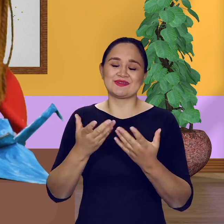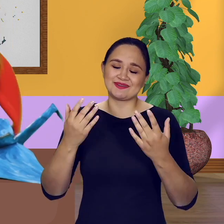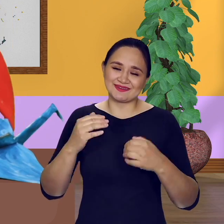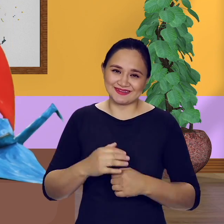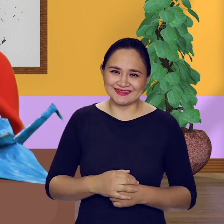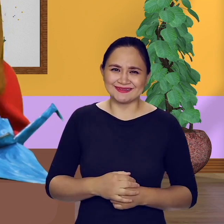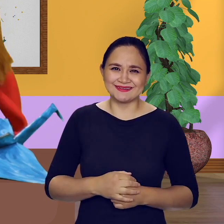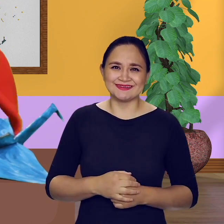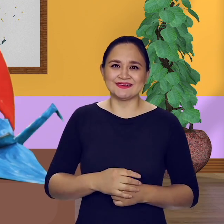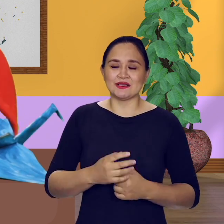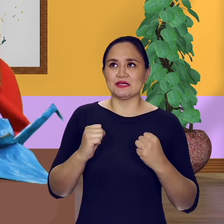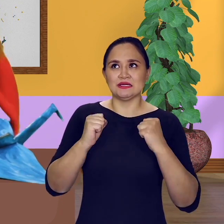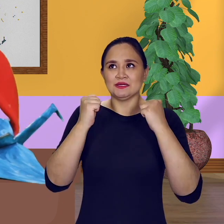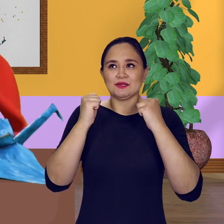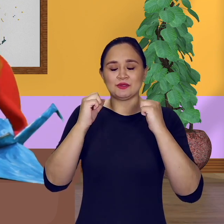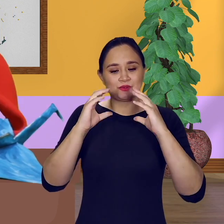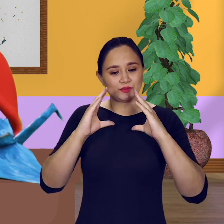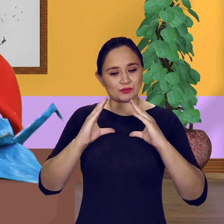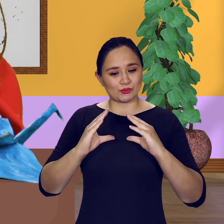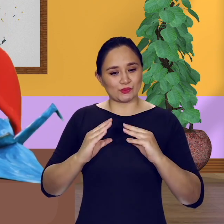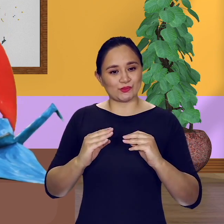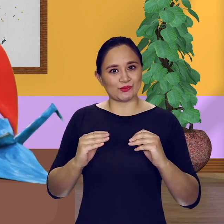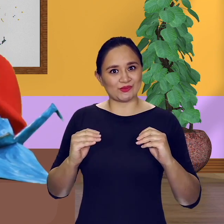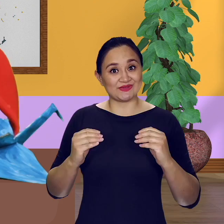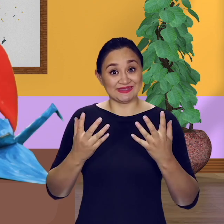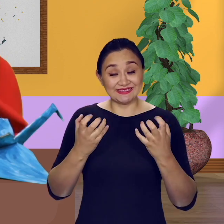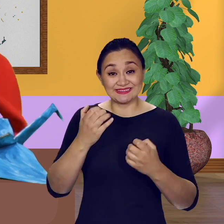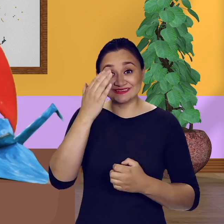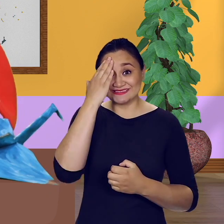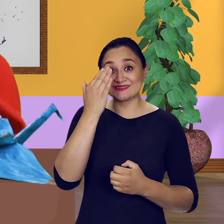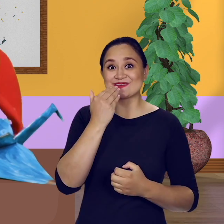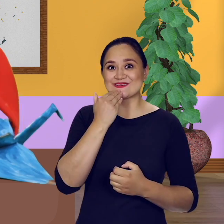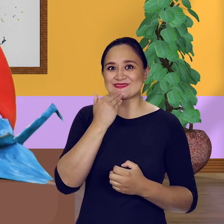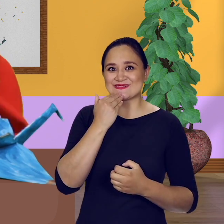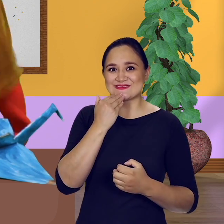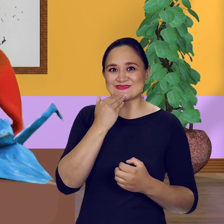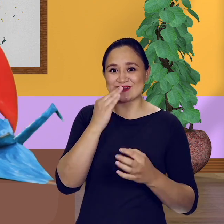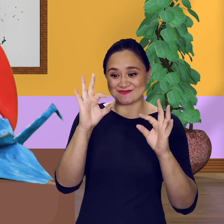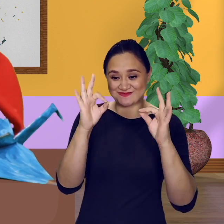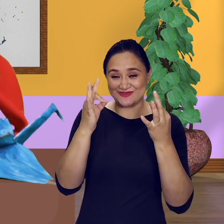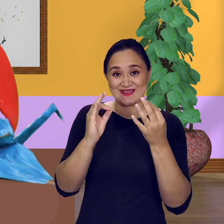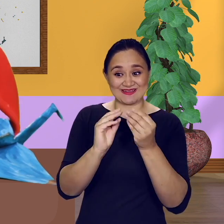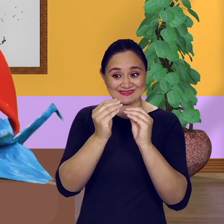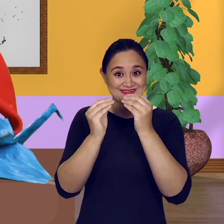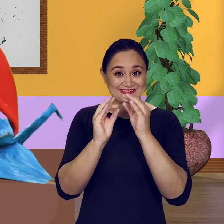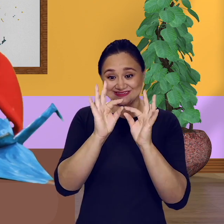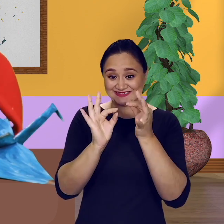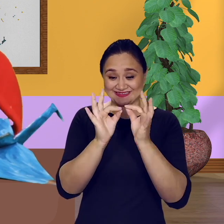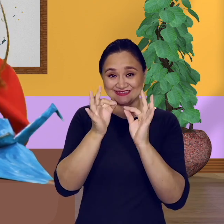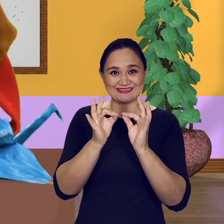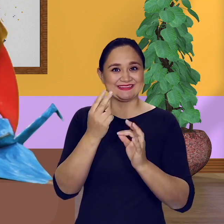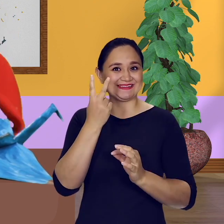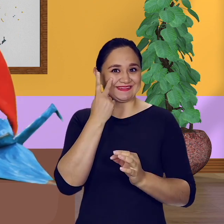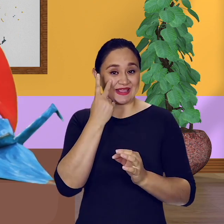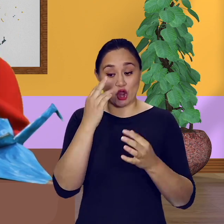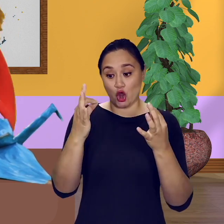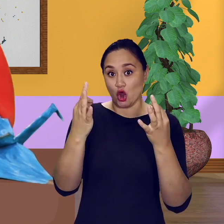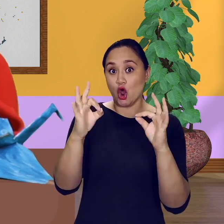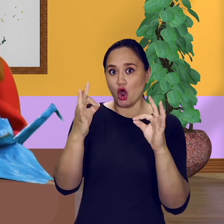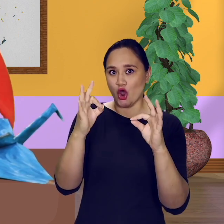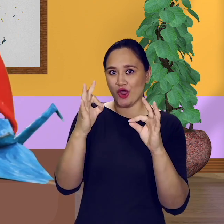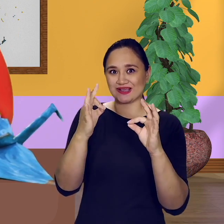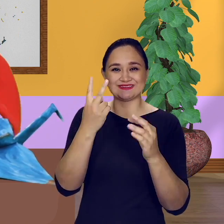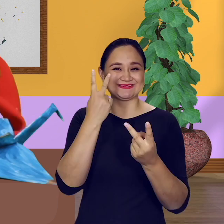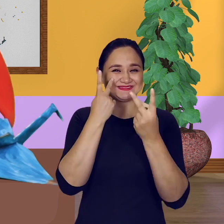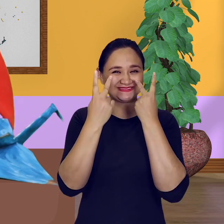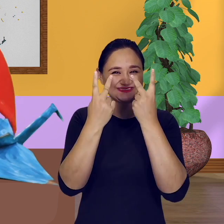Ay, esto bajó mi nivel de ansiedad. ¿Quieren saber cómo se hace una grulla de la paz? Vayan por una hoja